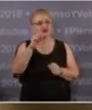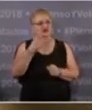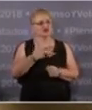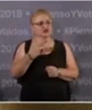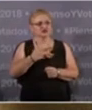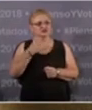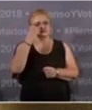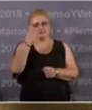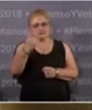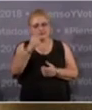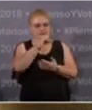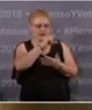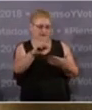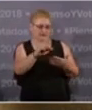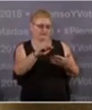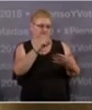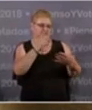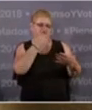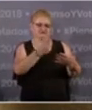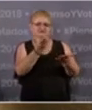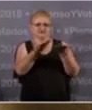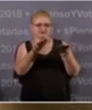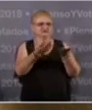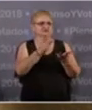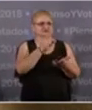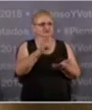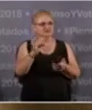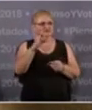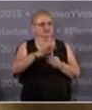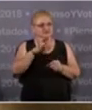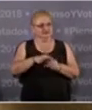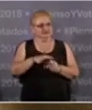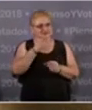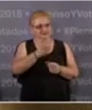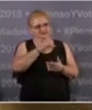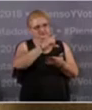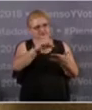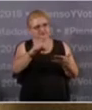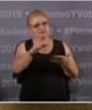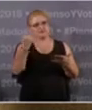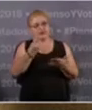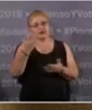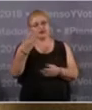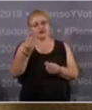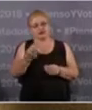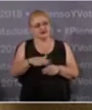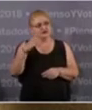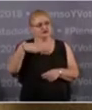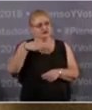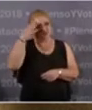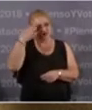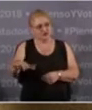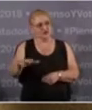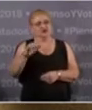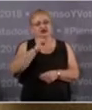o un área de seguridad en su plataforma electoral. Este tema que tanto nos duele y que tanto afecta a la sociedad